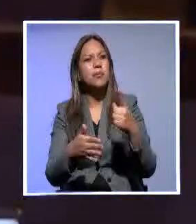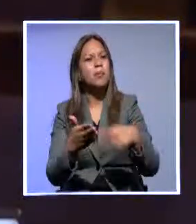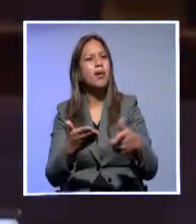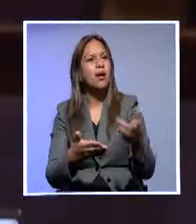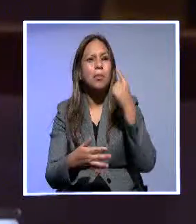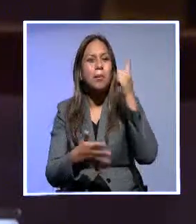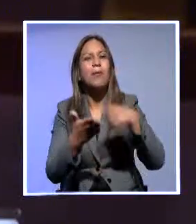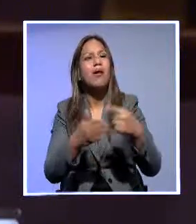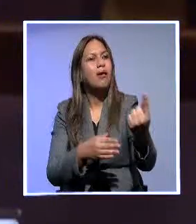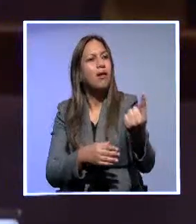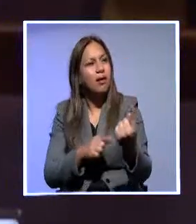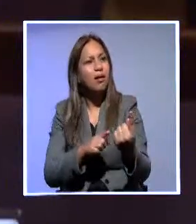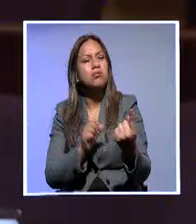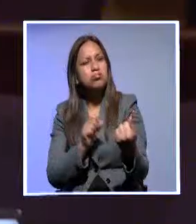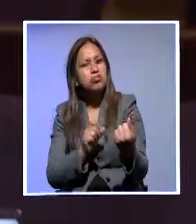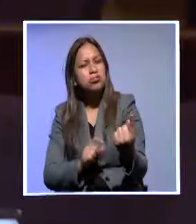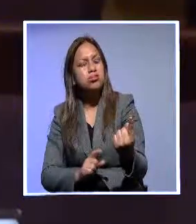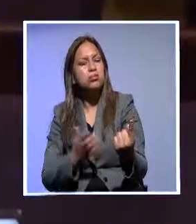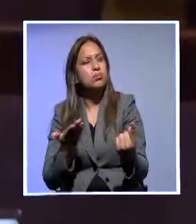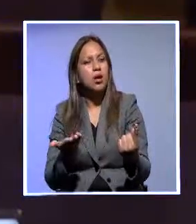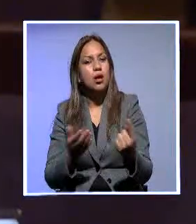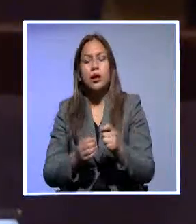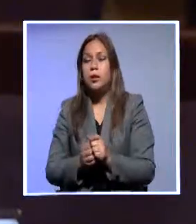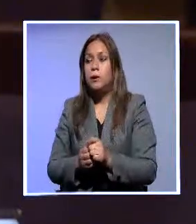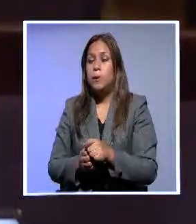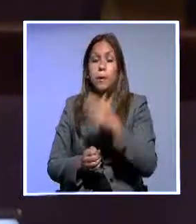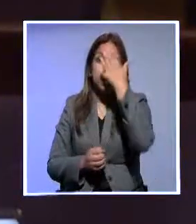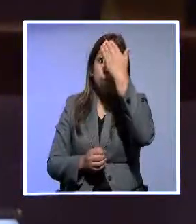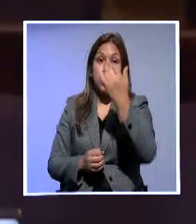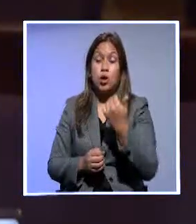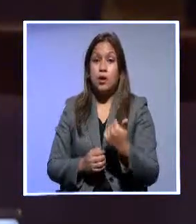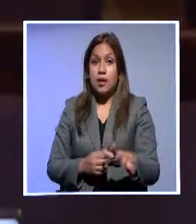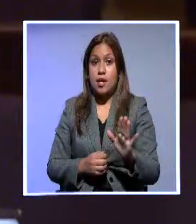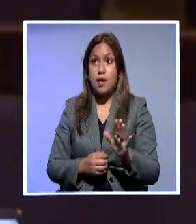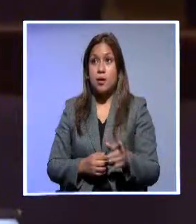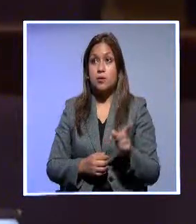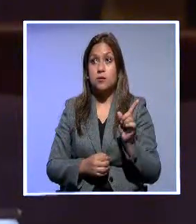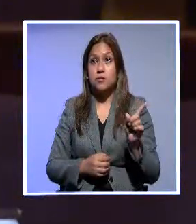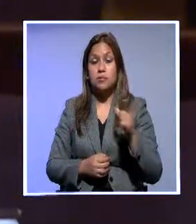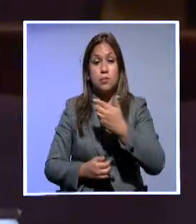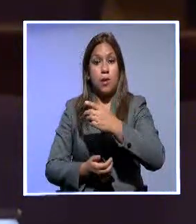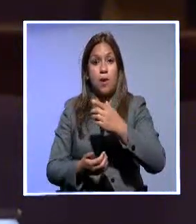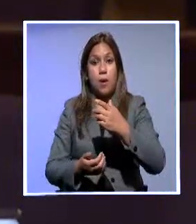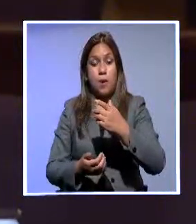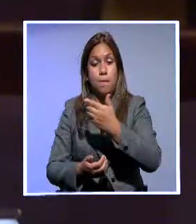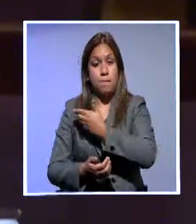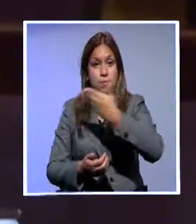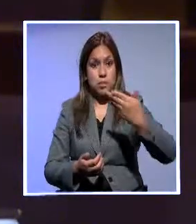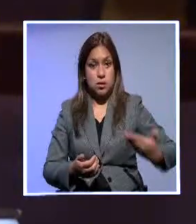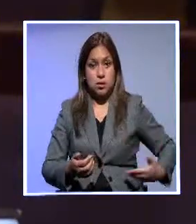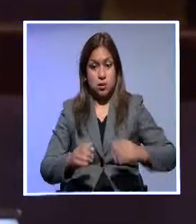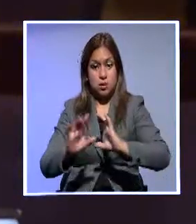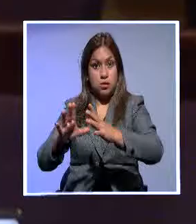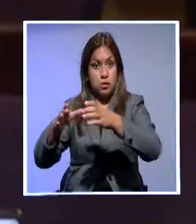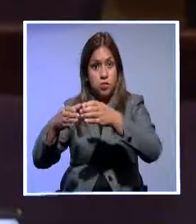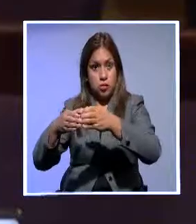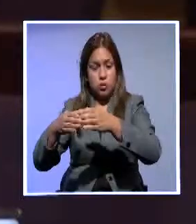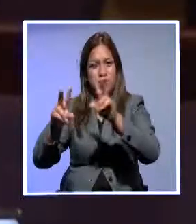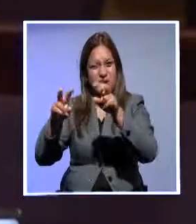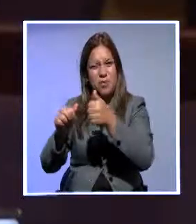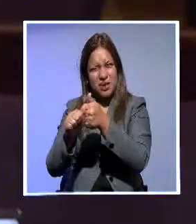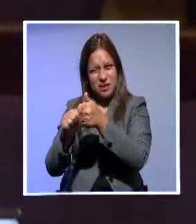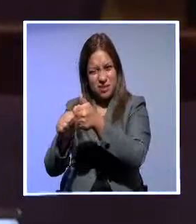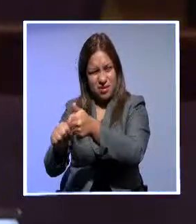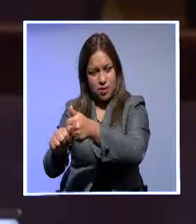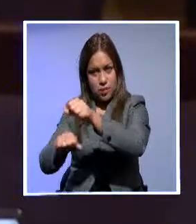hay un pedido de información dos pedidos de información hechos por la presidenta de la comisión de fiscalización y por el